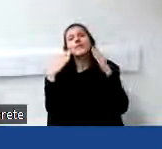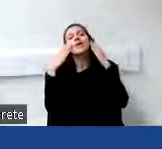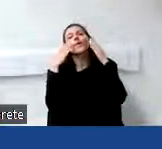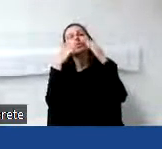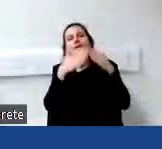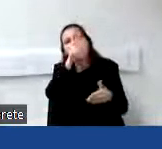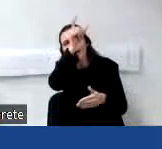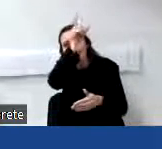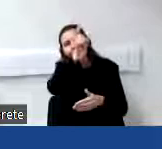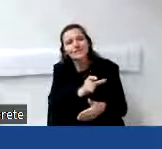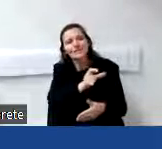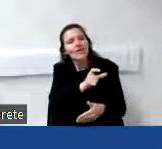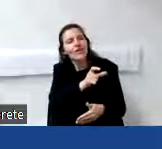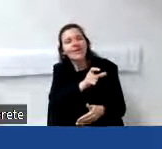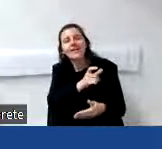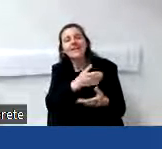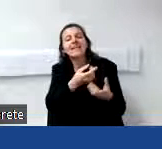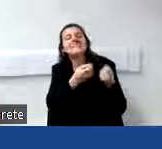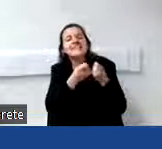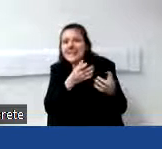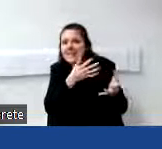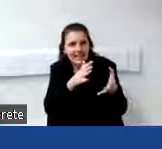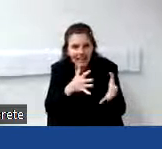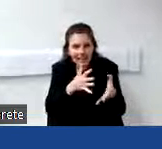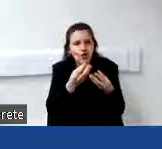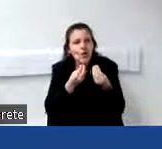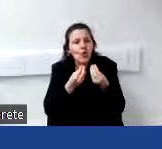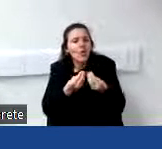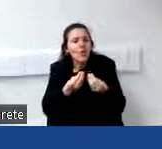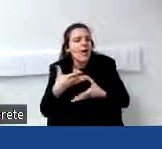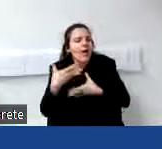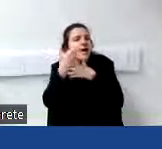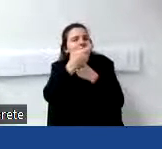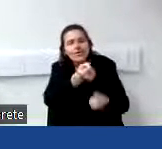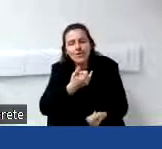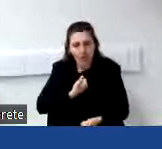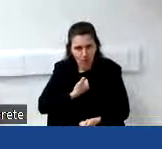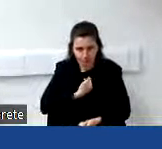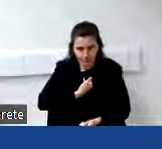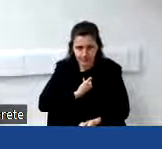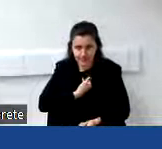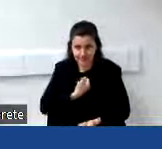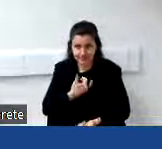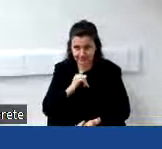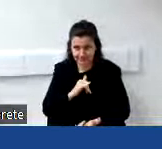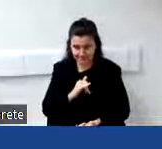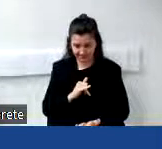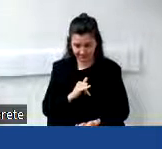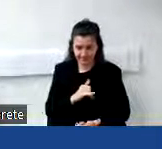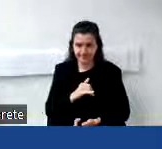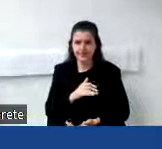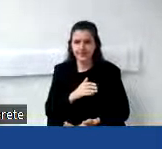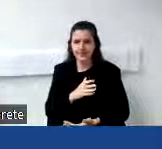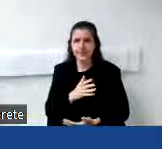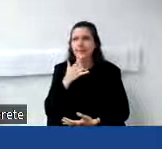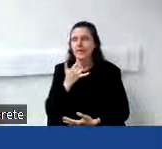que necesita y de qué forma podemos apoyarla acorde a las necesidades de esa persona, ¿tá?